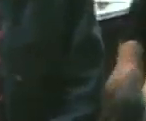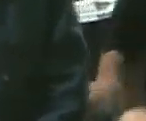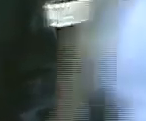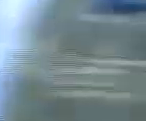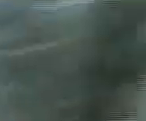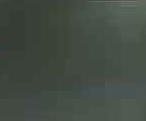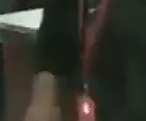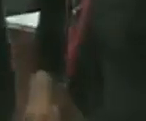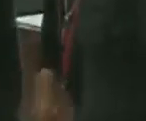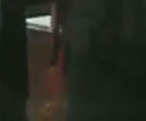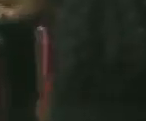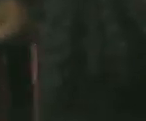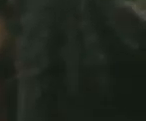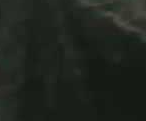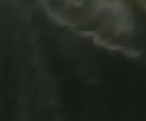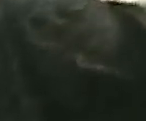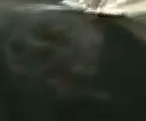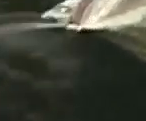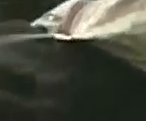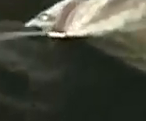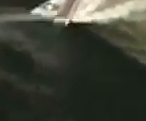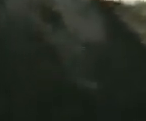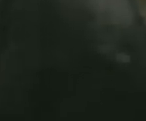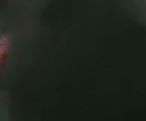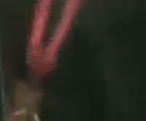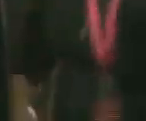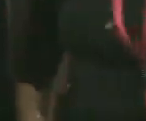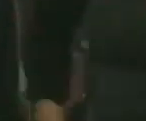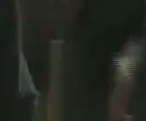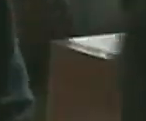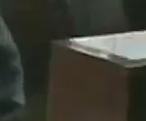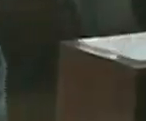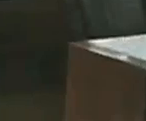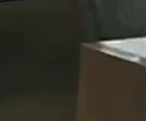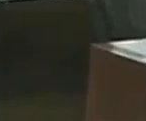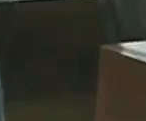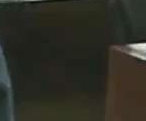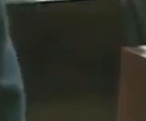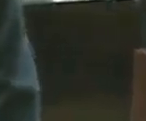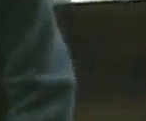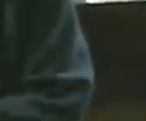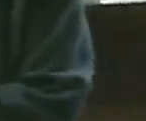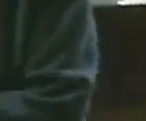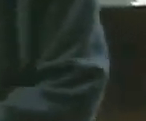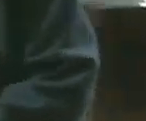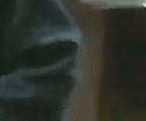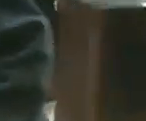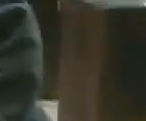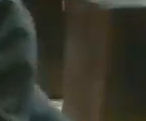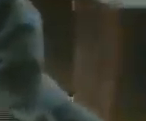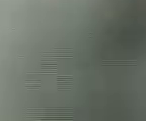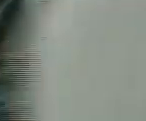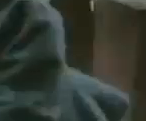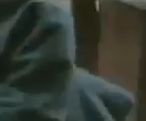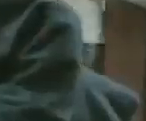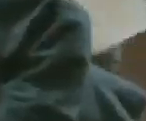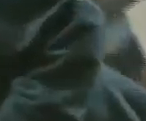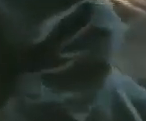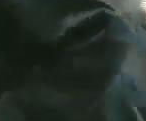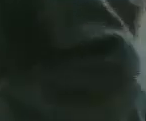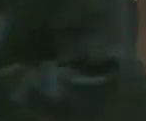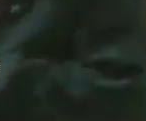a los 216 años de la izada de la bandera nacional. Recordemos que este episodio histórico épico ocurrió el 3 de agosto de